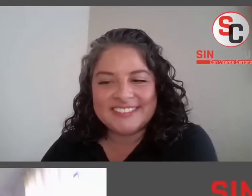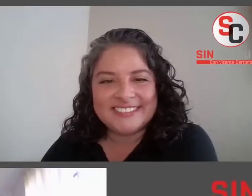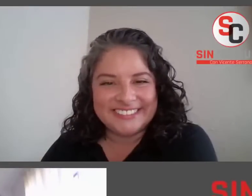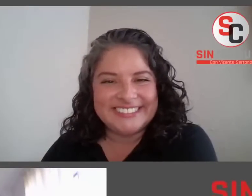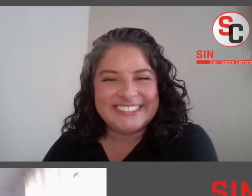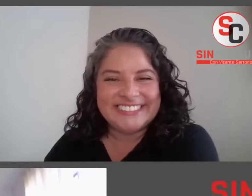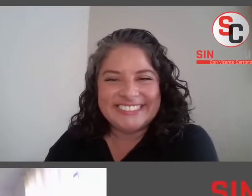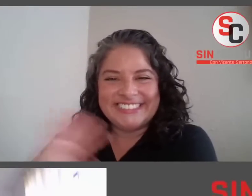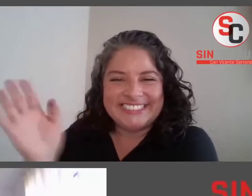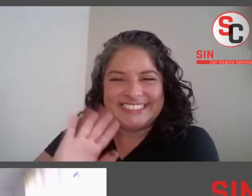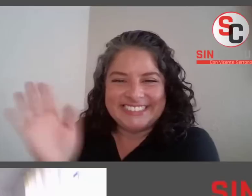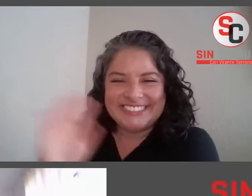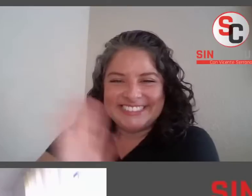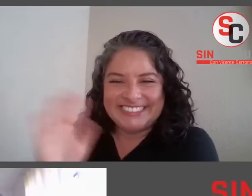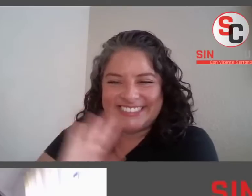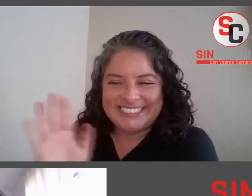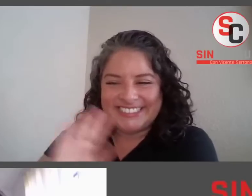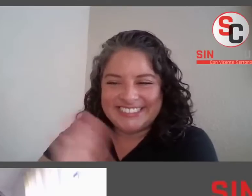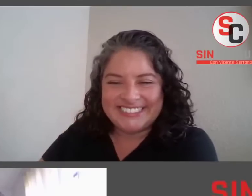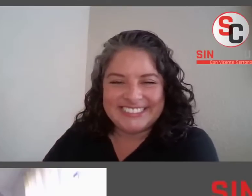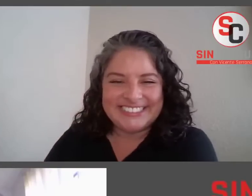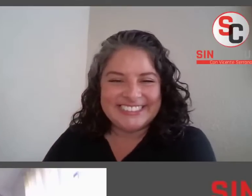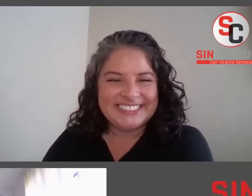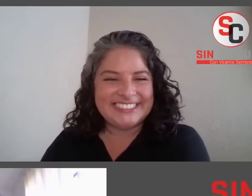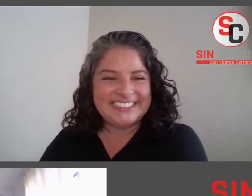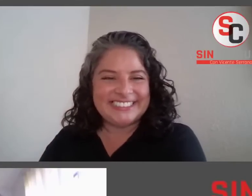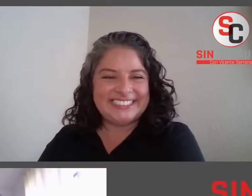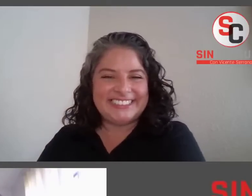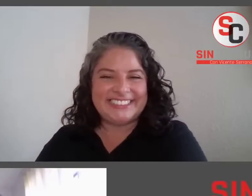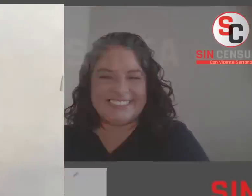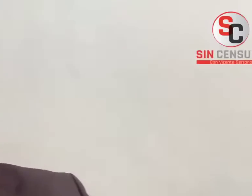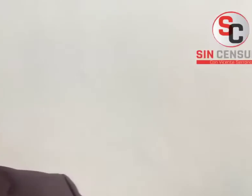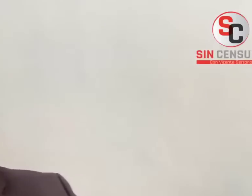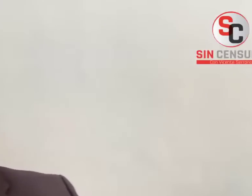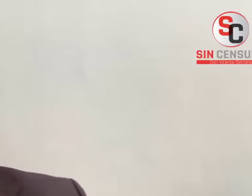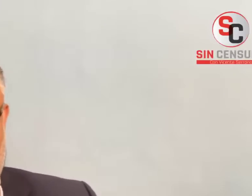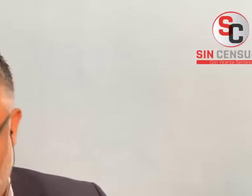calles. Cuídense, buenas tardes. Y le decía que ya llegó